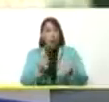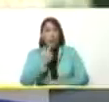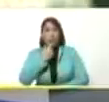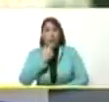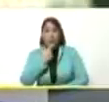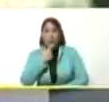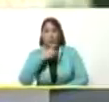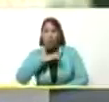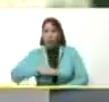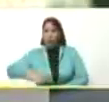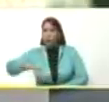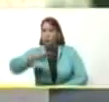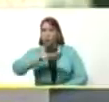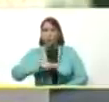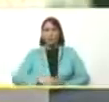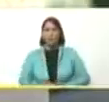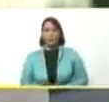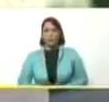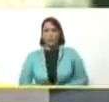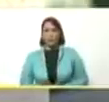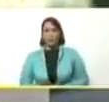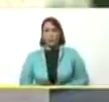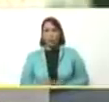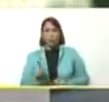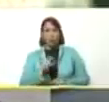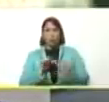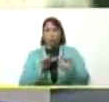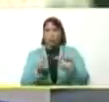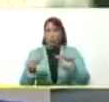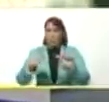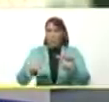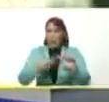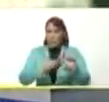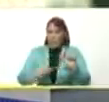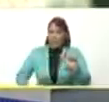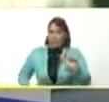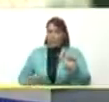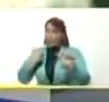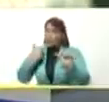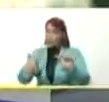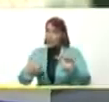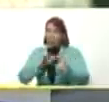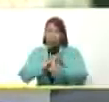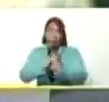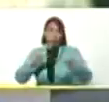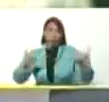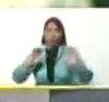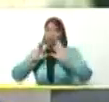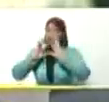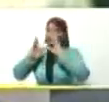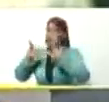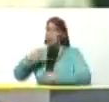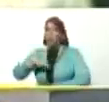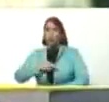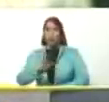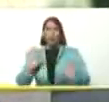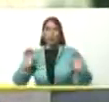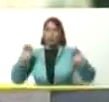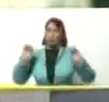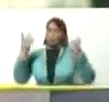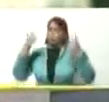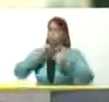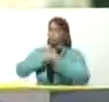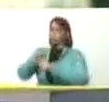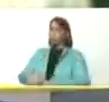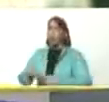bellezas acumuladas, no queda más, señor presidente, sino decir, como ya comenté, estamos condenados a vencer. Y